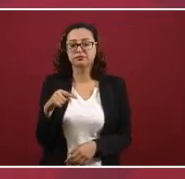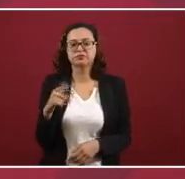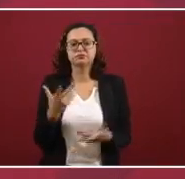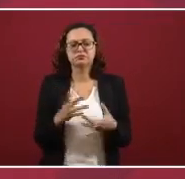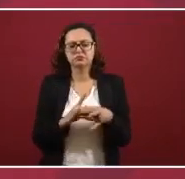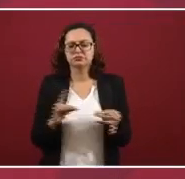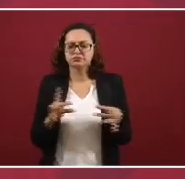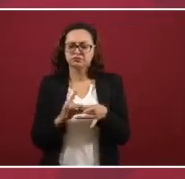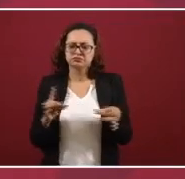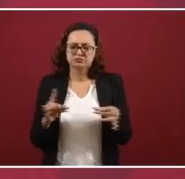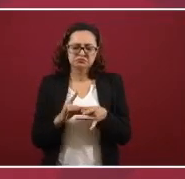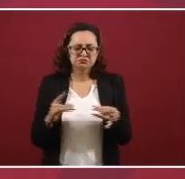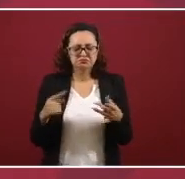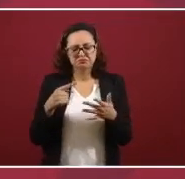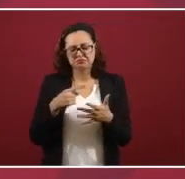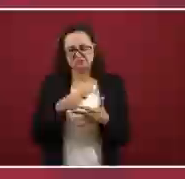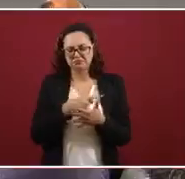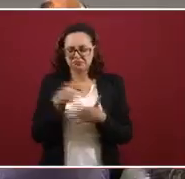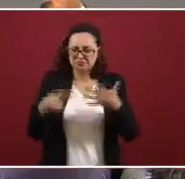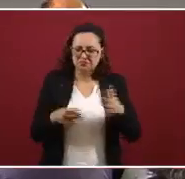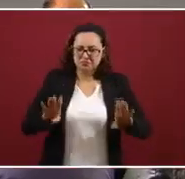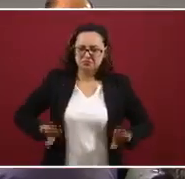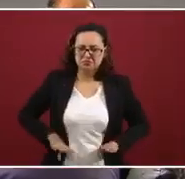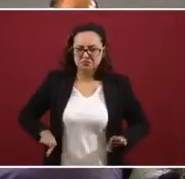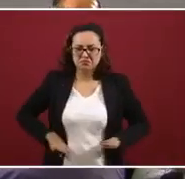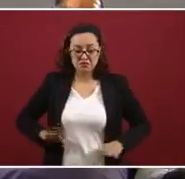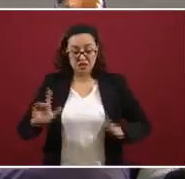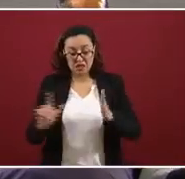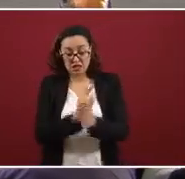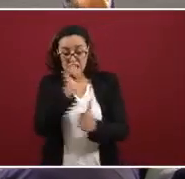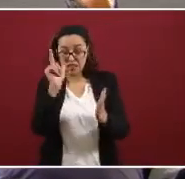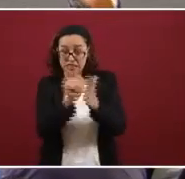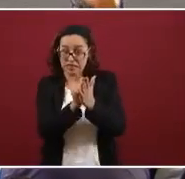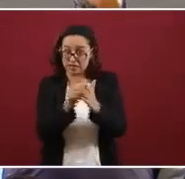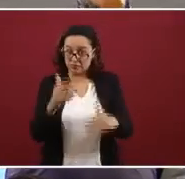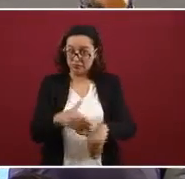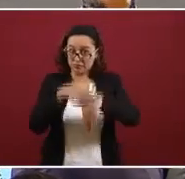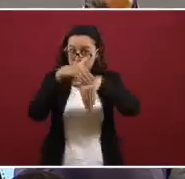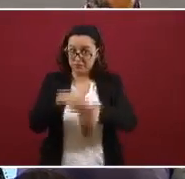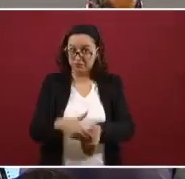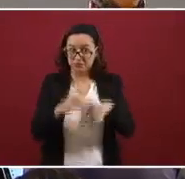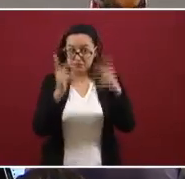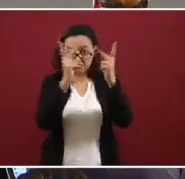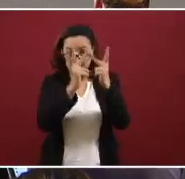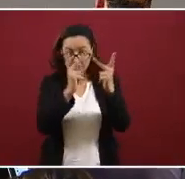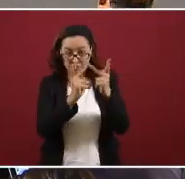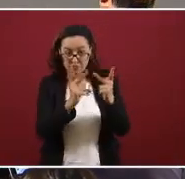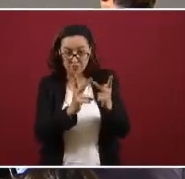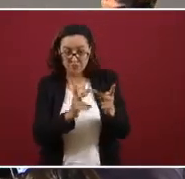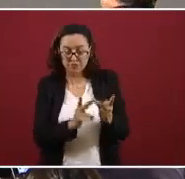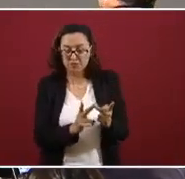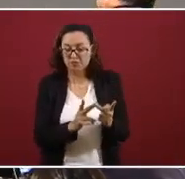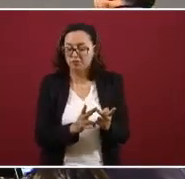definir muy bien las características de conformidad con la ley que debe de